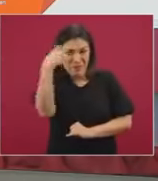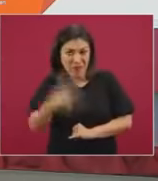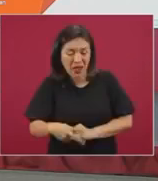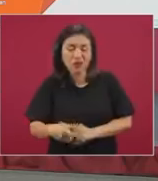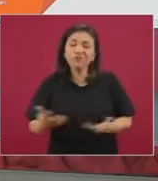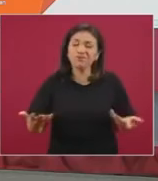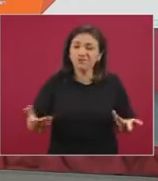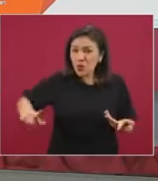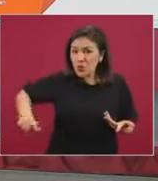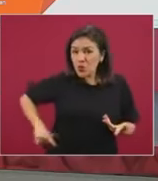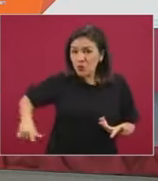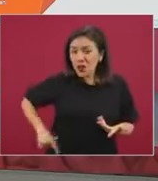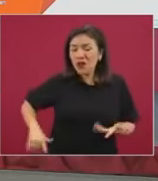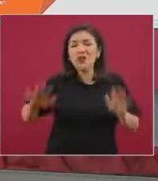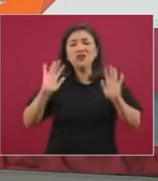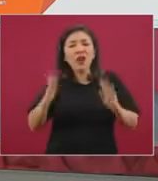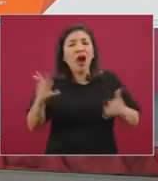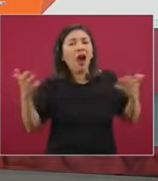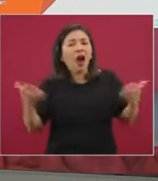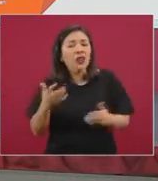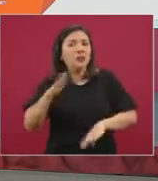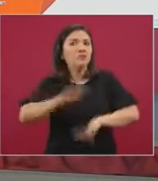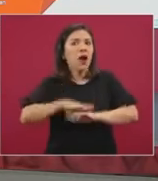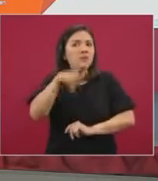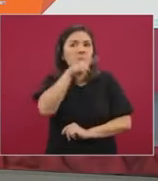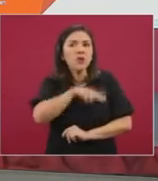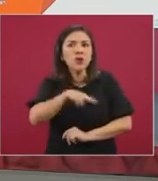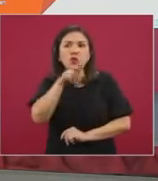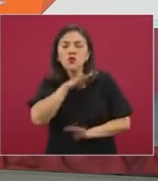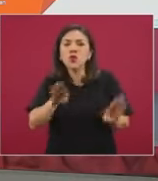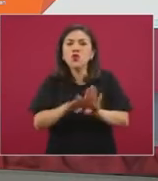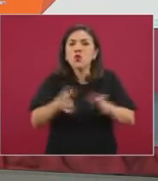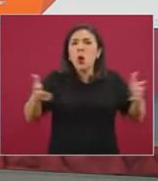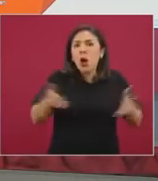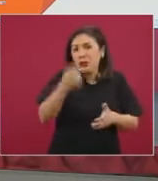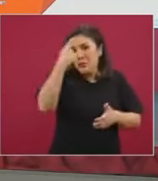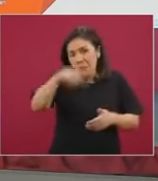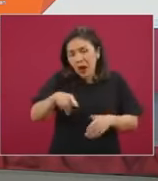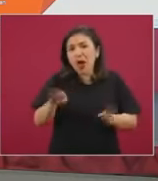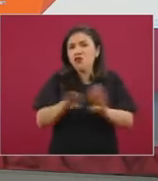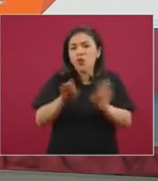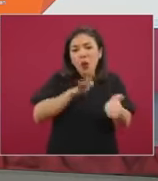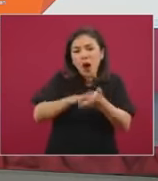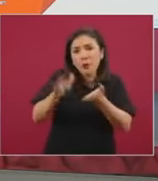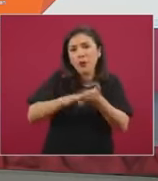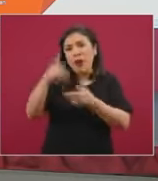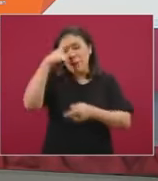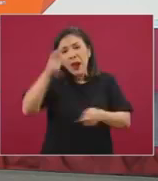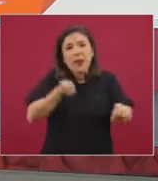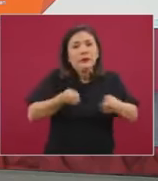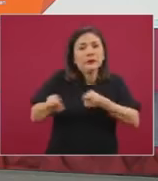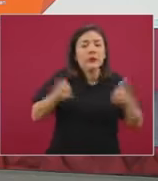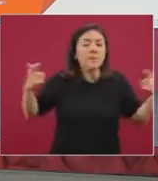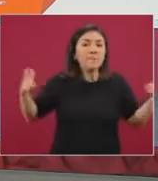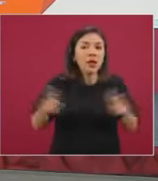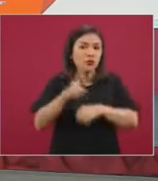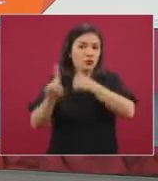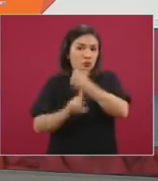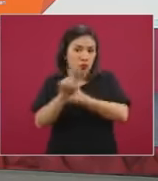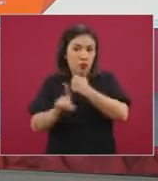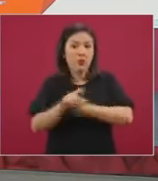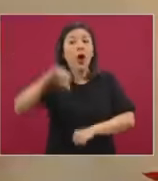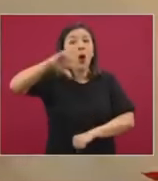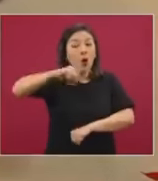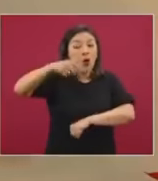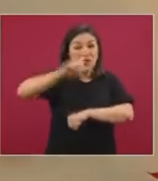México el gobierno ha estado preocupado y ocupado para tener una serie de estrategias para disminuir. La viñeta del